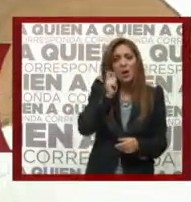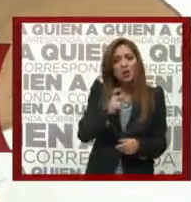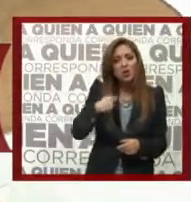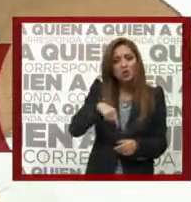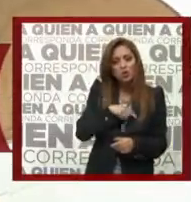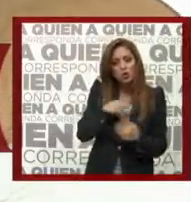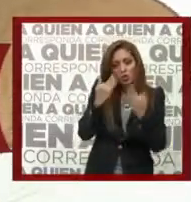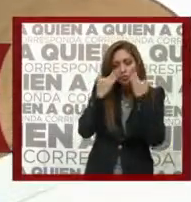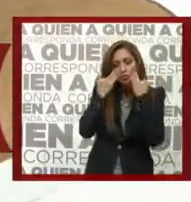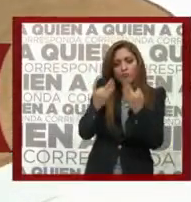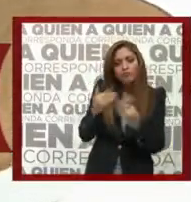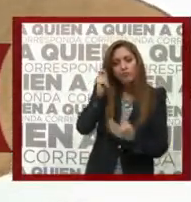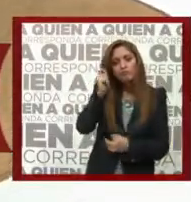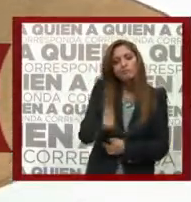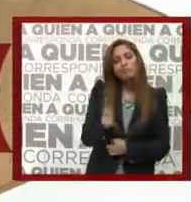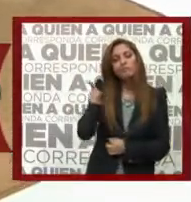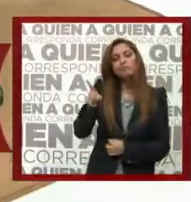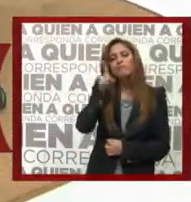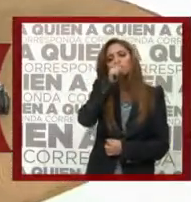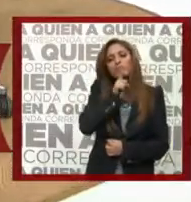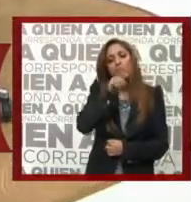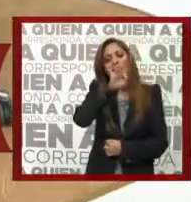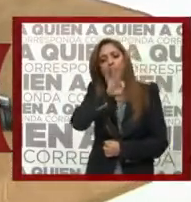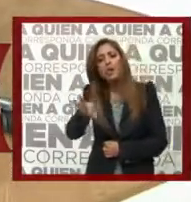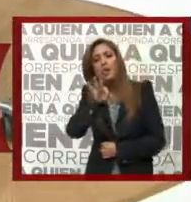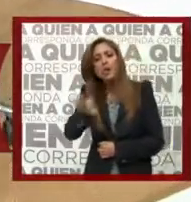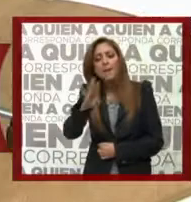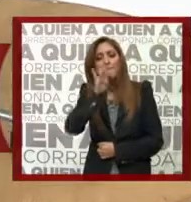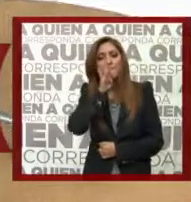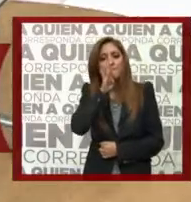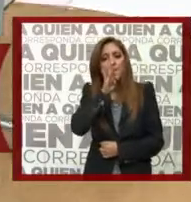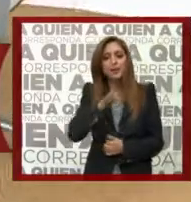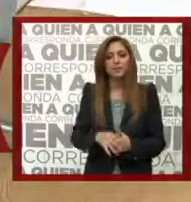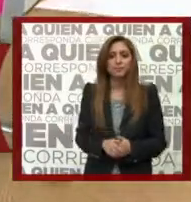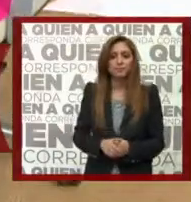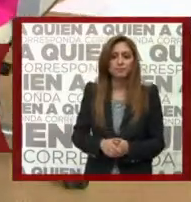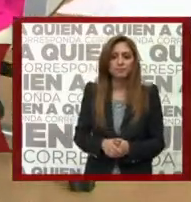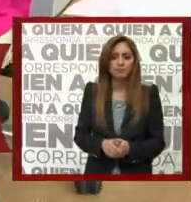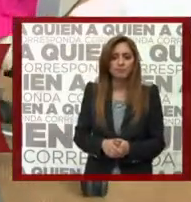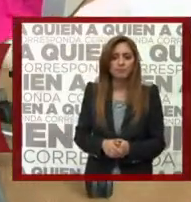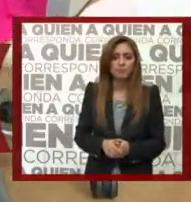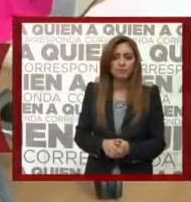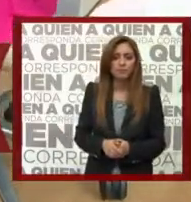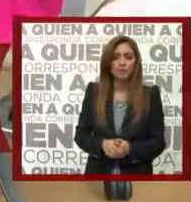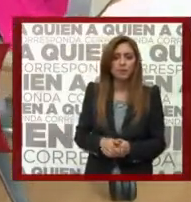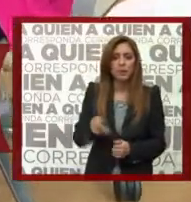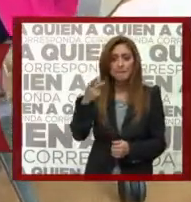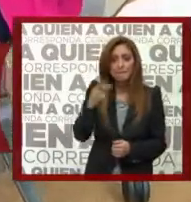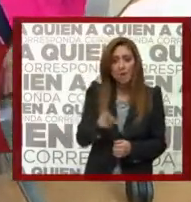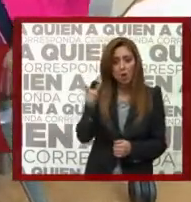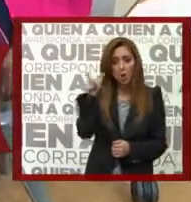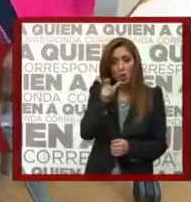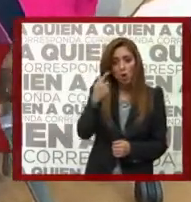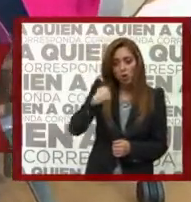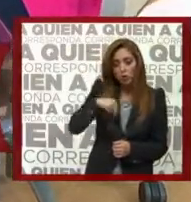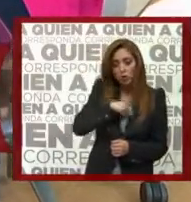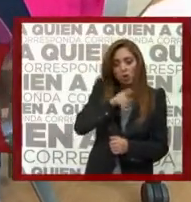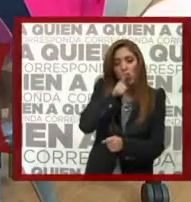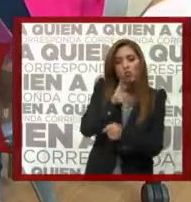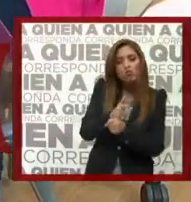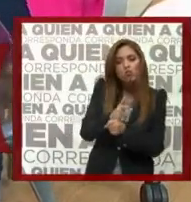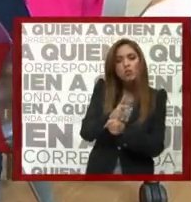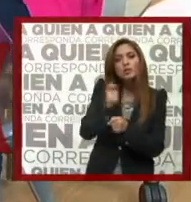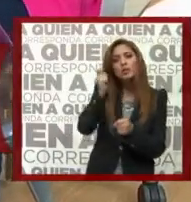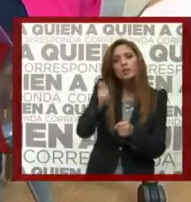nos dimos cuenta que estaban usando a la niña. Pero esto que para poder llegar a esa conclusión, date